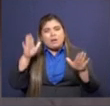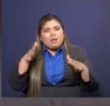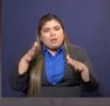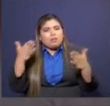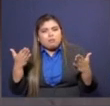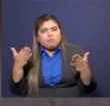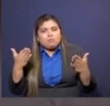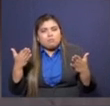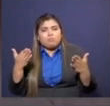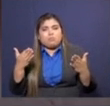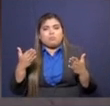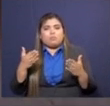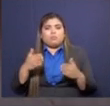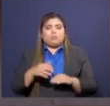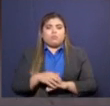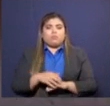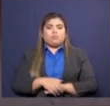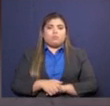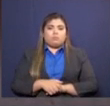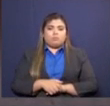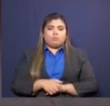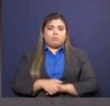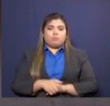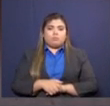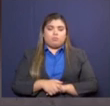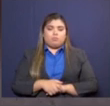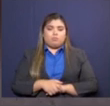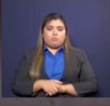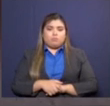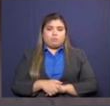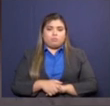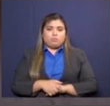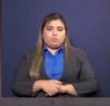nuestro bicentenario.